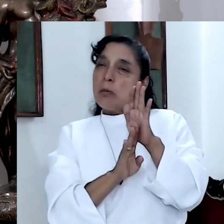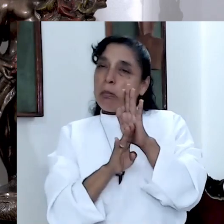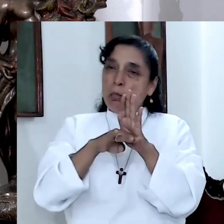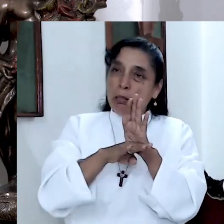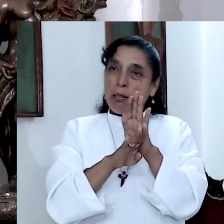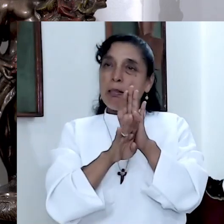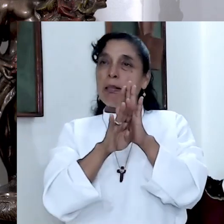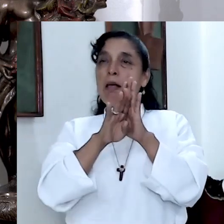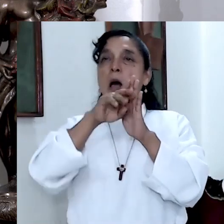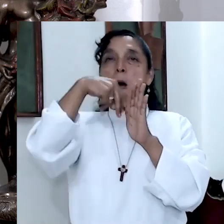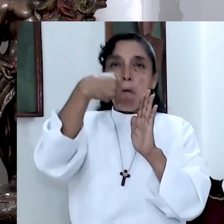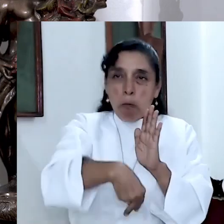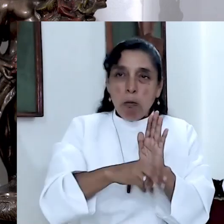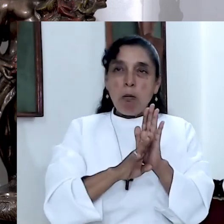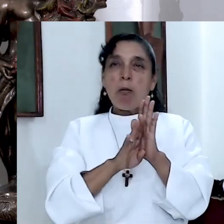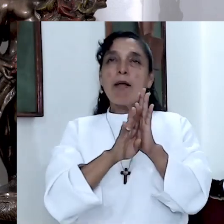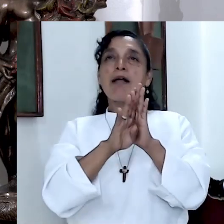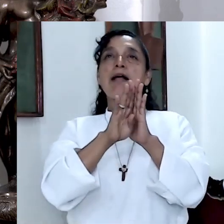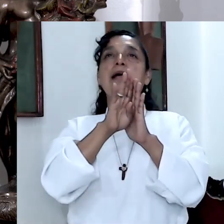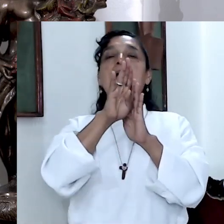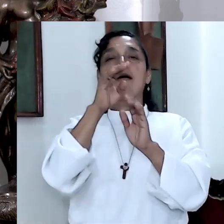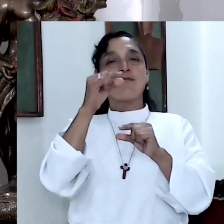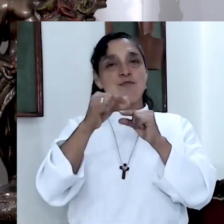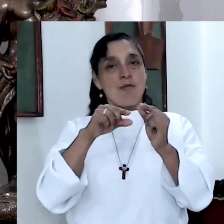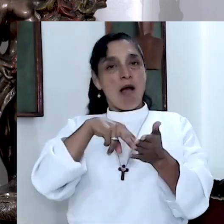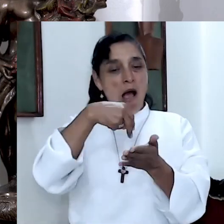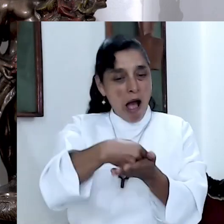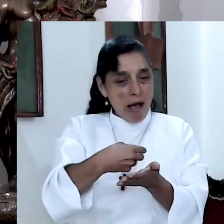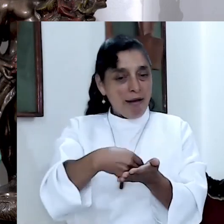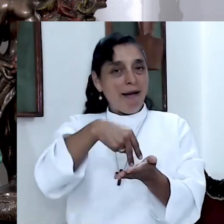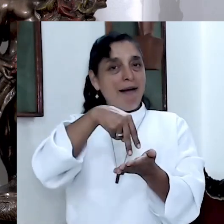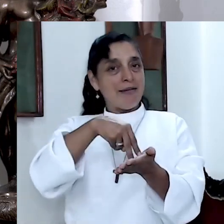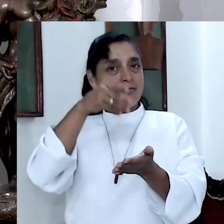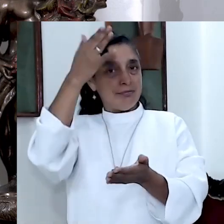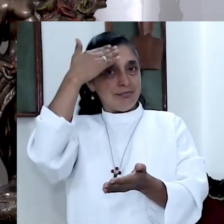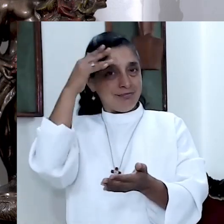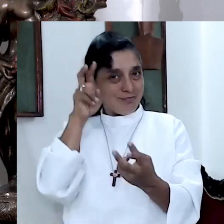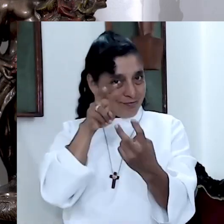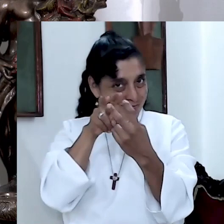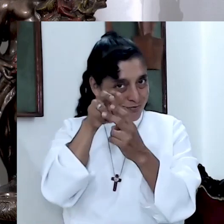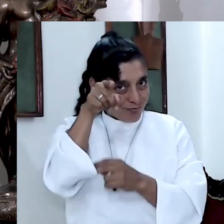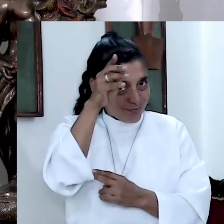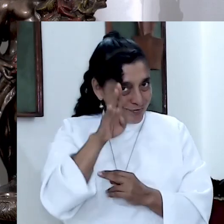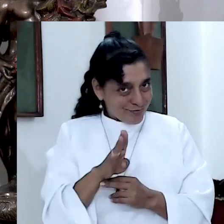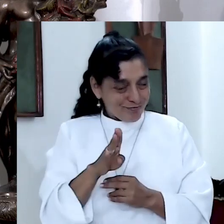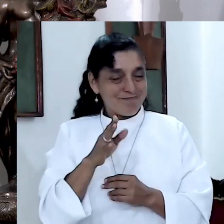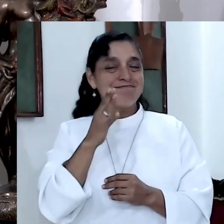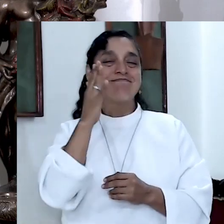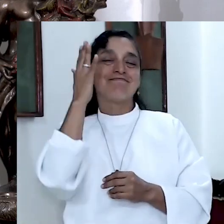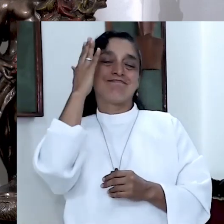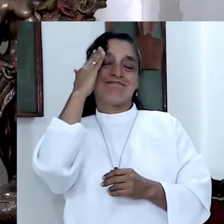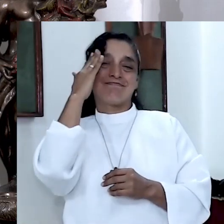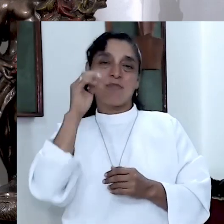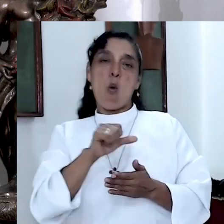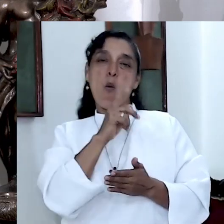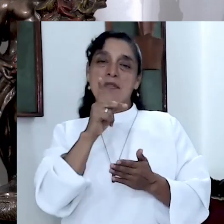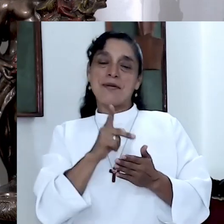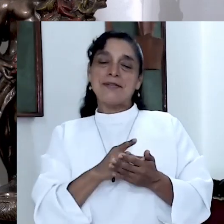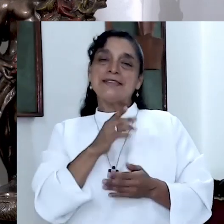a veces de caídas, de levantadas. Pero Dios, que nos conoce, como lo dice la palabra de Dios,